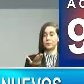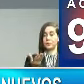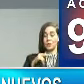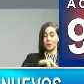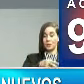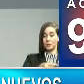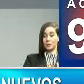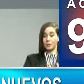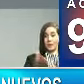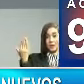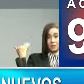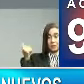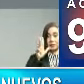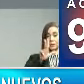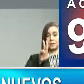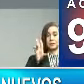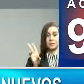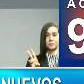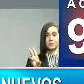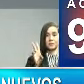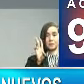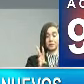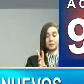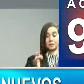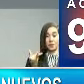de 36, 37 en un